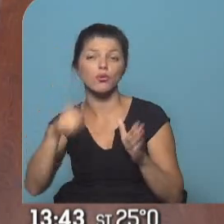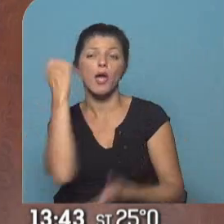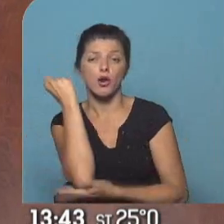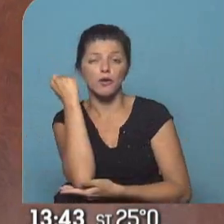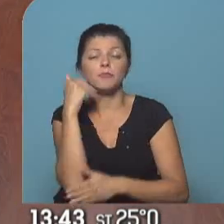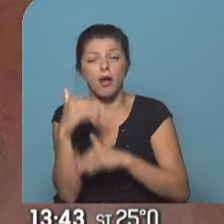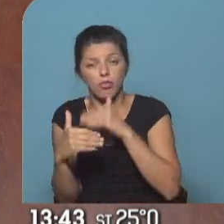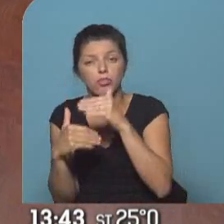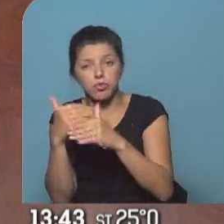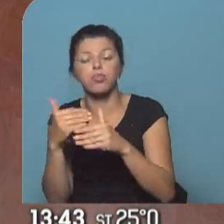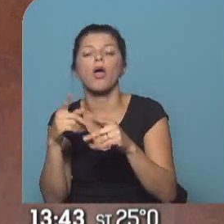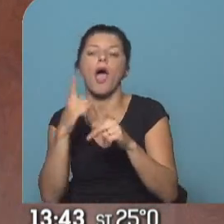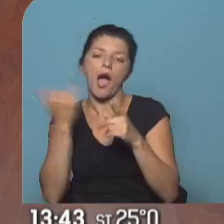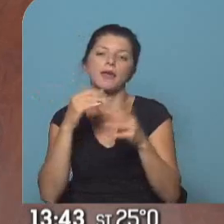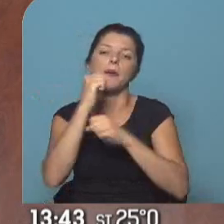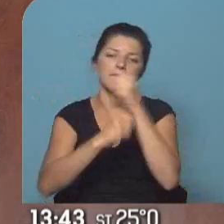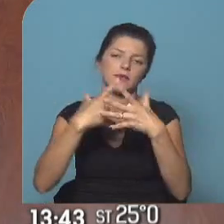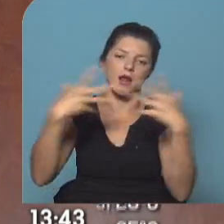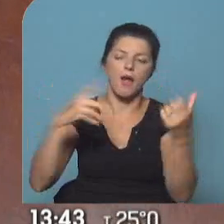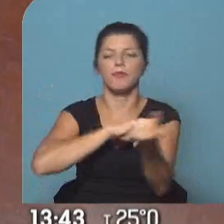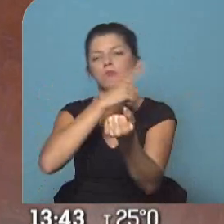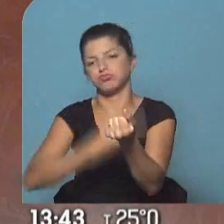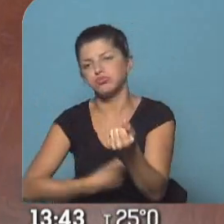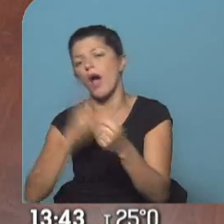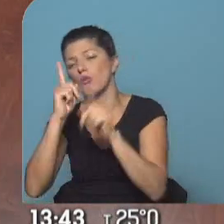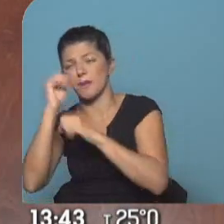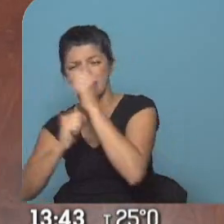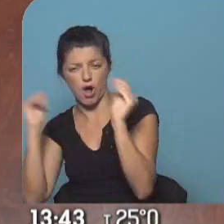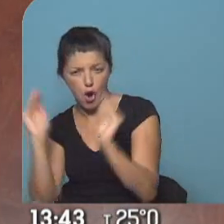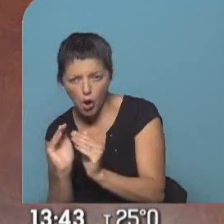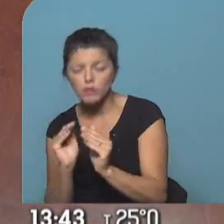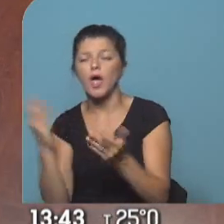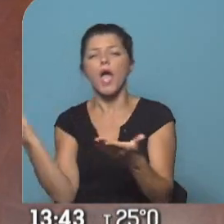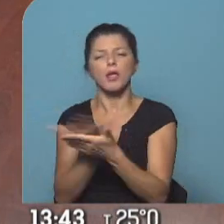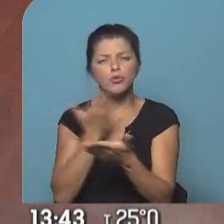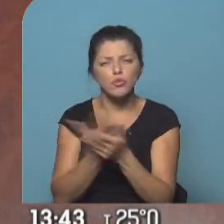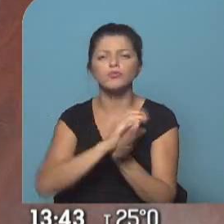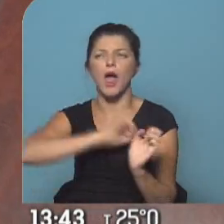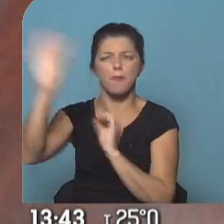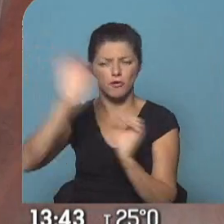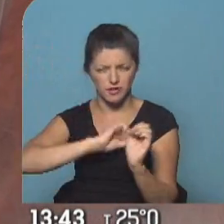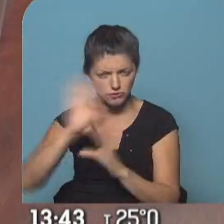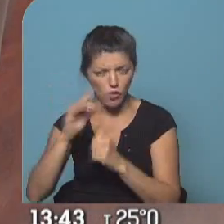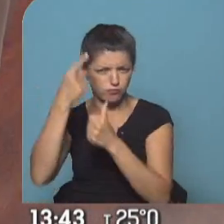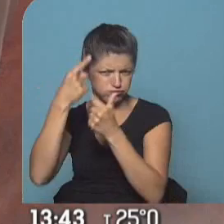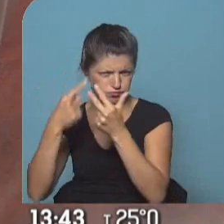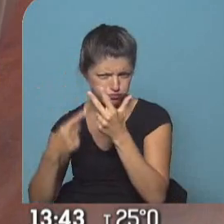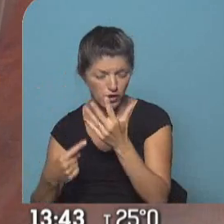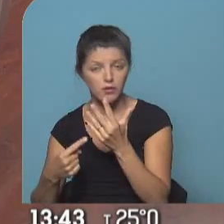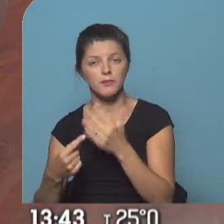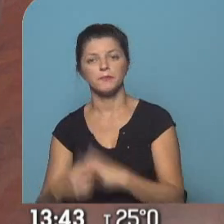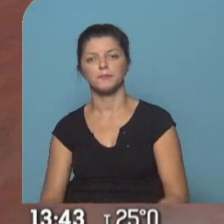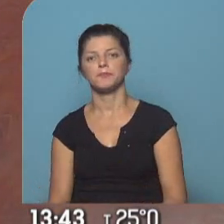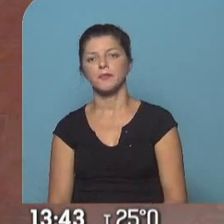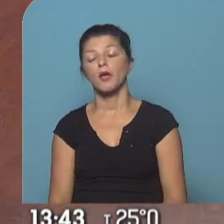entramado muy denso de empresas, pequeñas empresas, capacidad exportadora, industria. O sea, me parece que esto es algo que estamos viendo ahora también en Italia, ¿no? Por